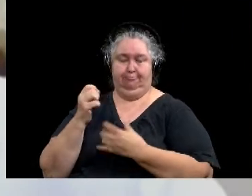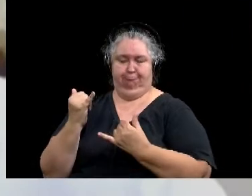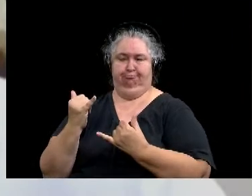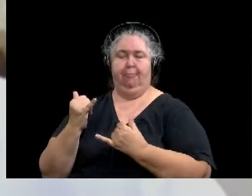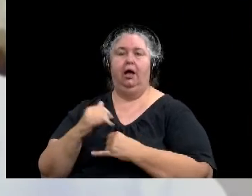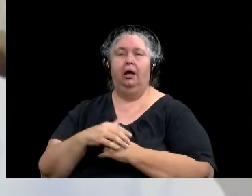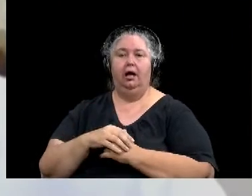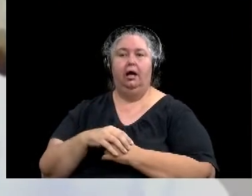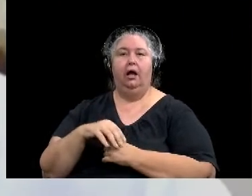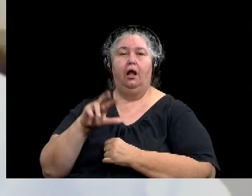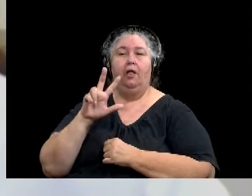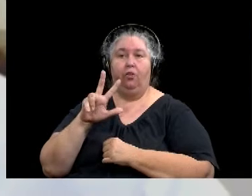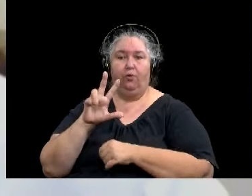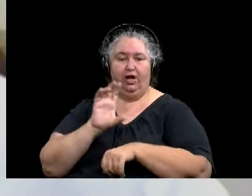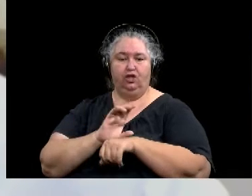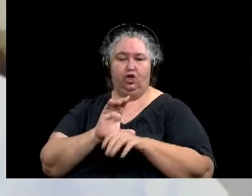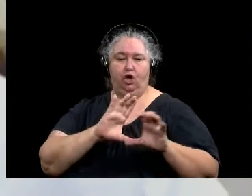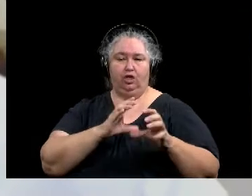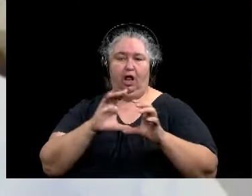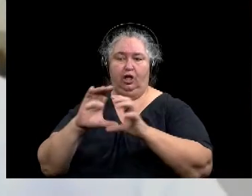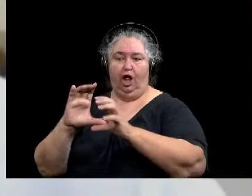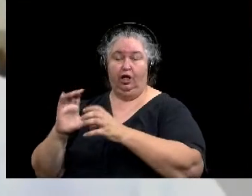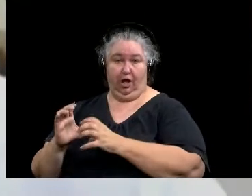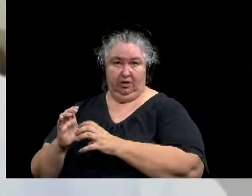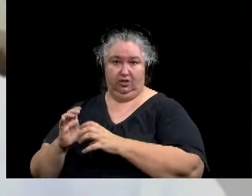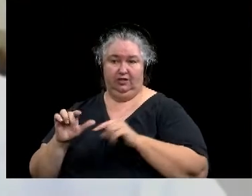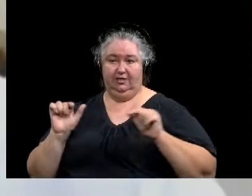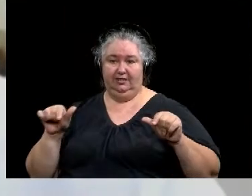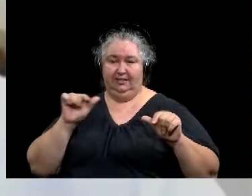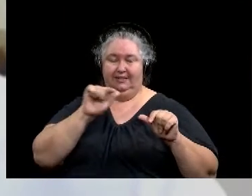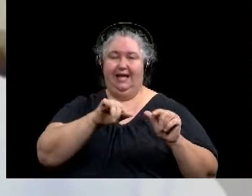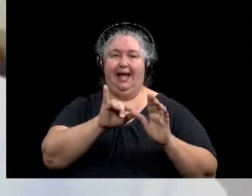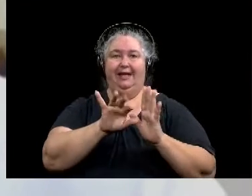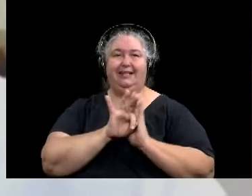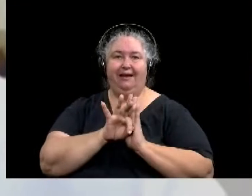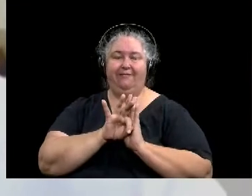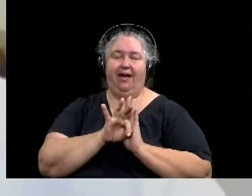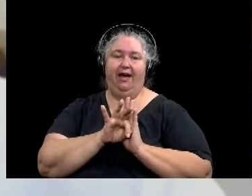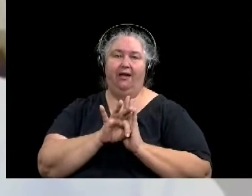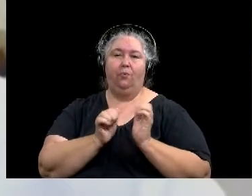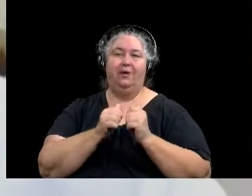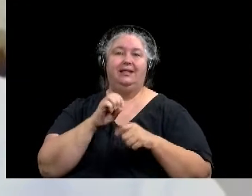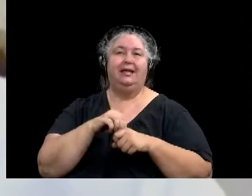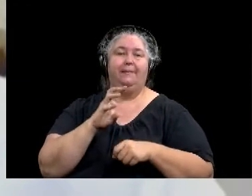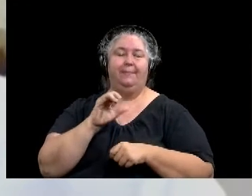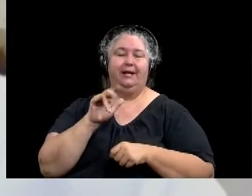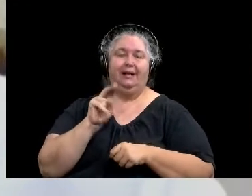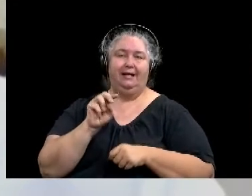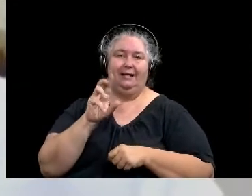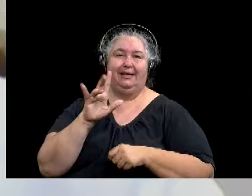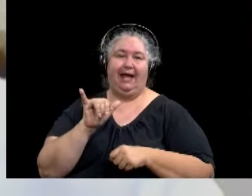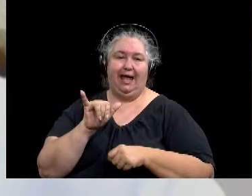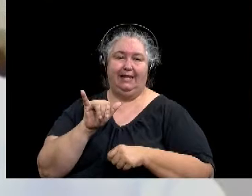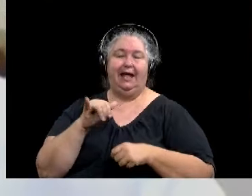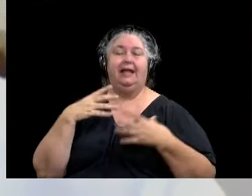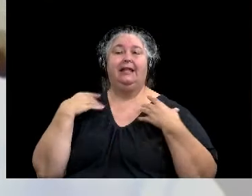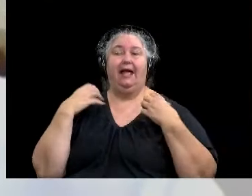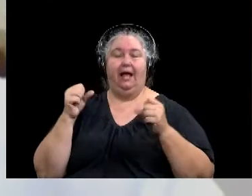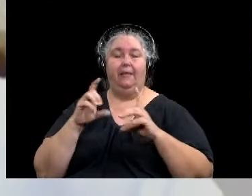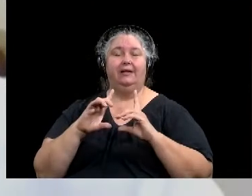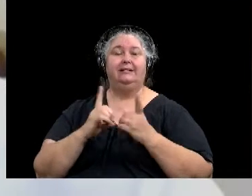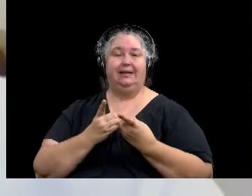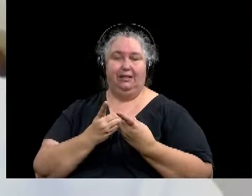casos activos y tres grupos de iglesia que se han identificado aquí en el